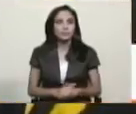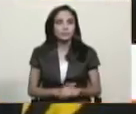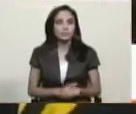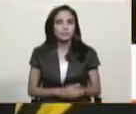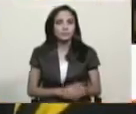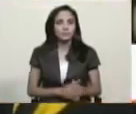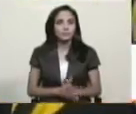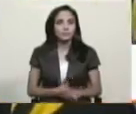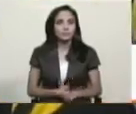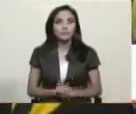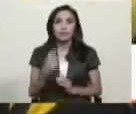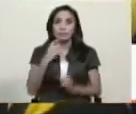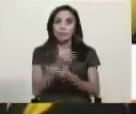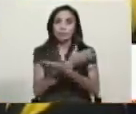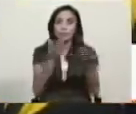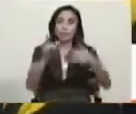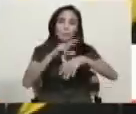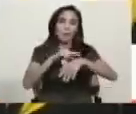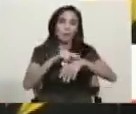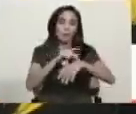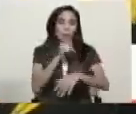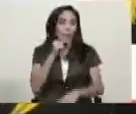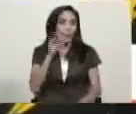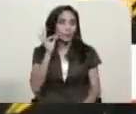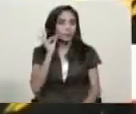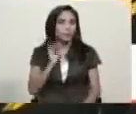queridos médicos y médicas.